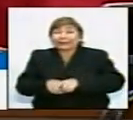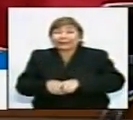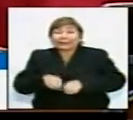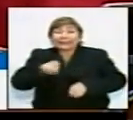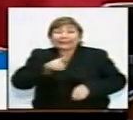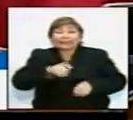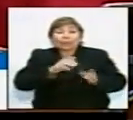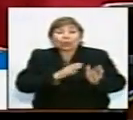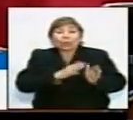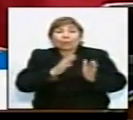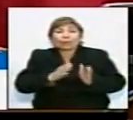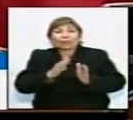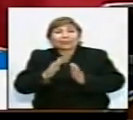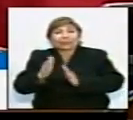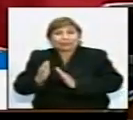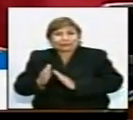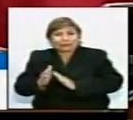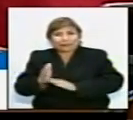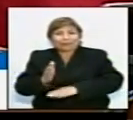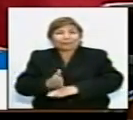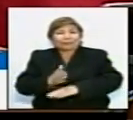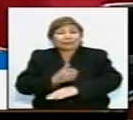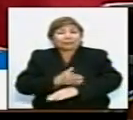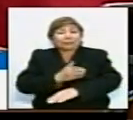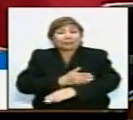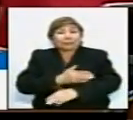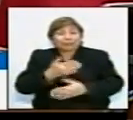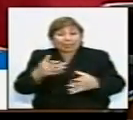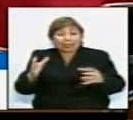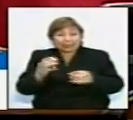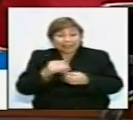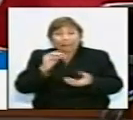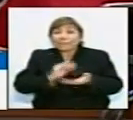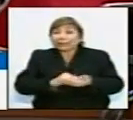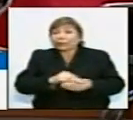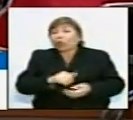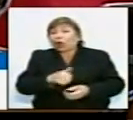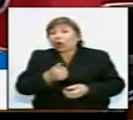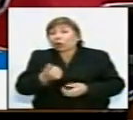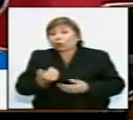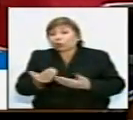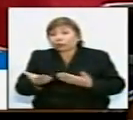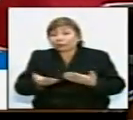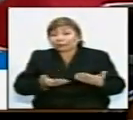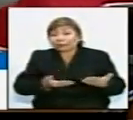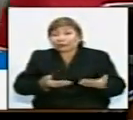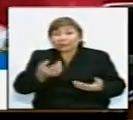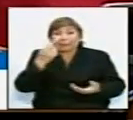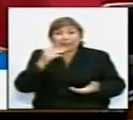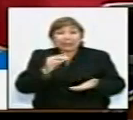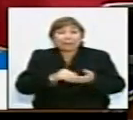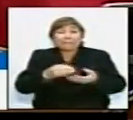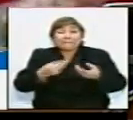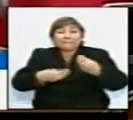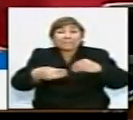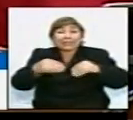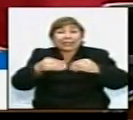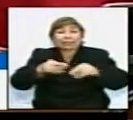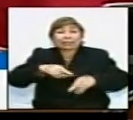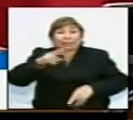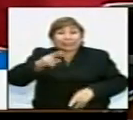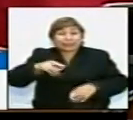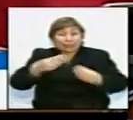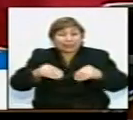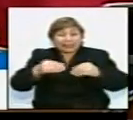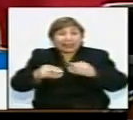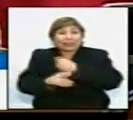en proceso de consolidación, o el que ya se consolidó, que requiere otro tipo de servicios para ir a un mercado regional, un mercado